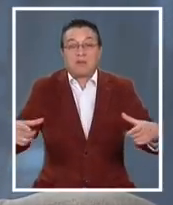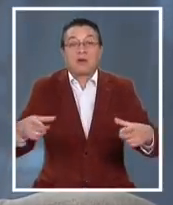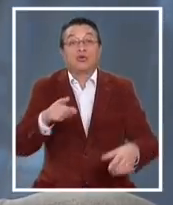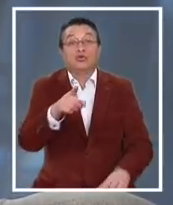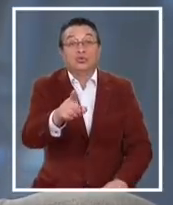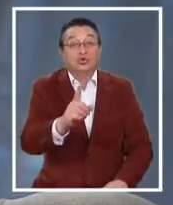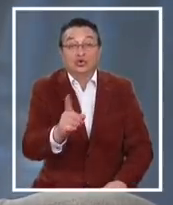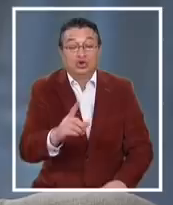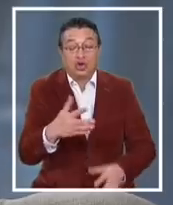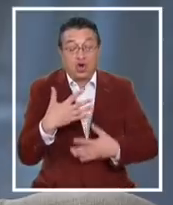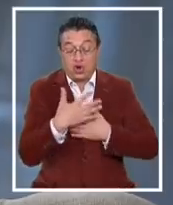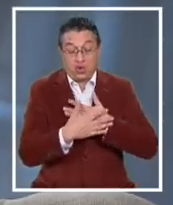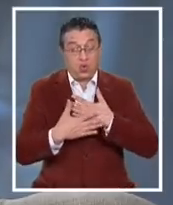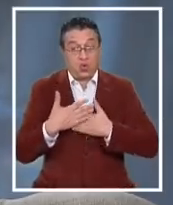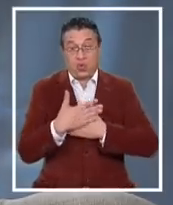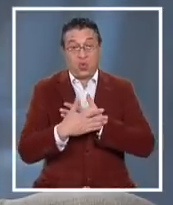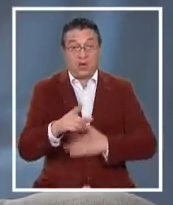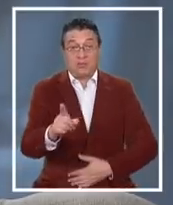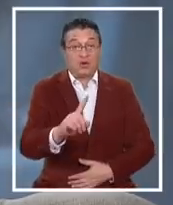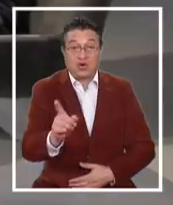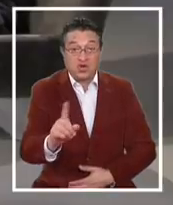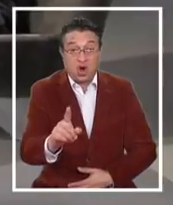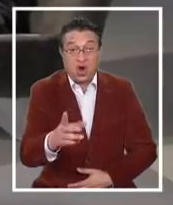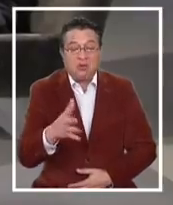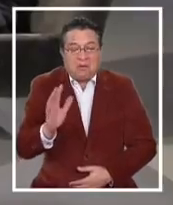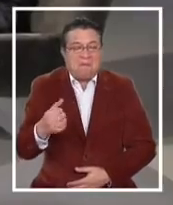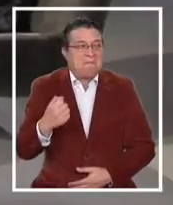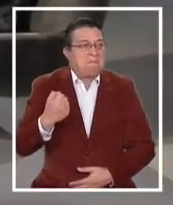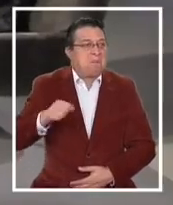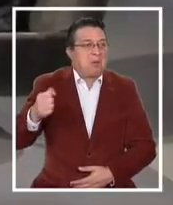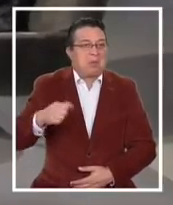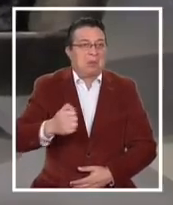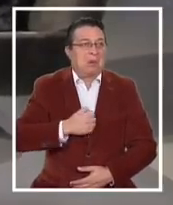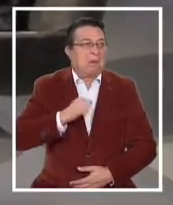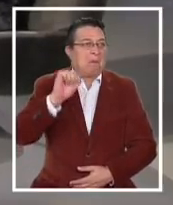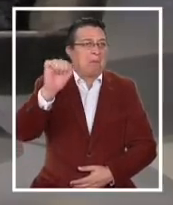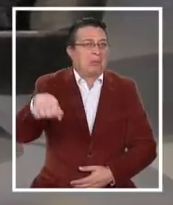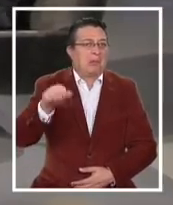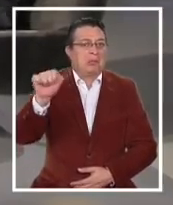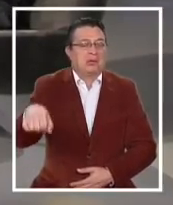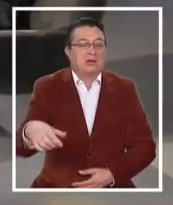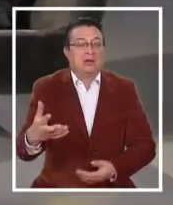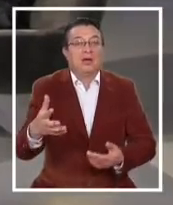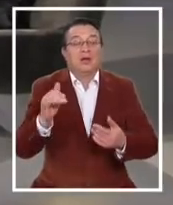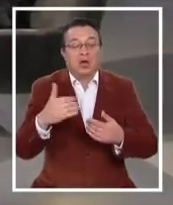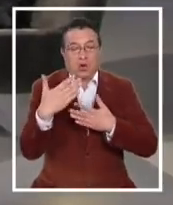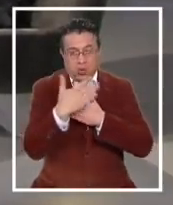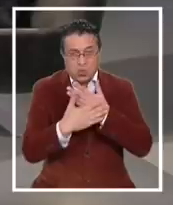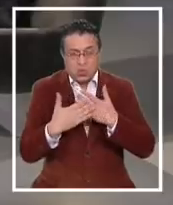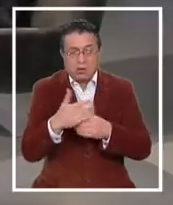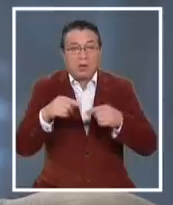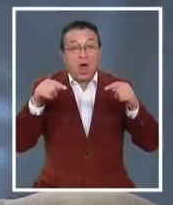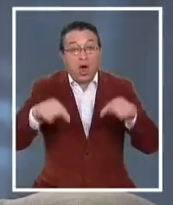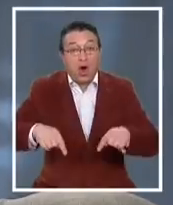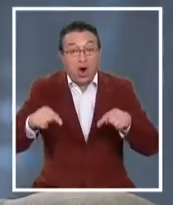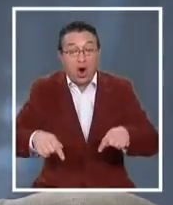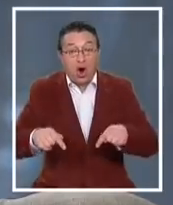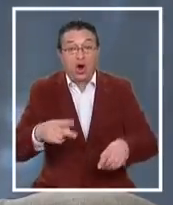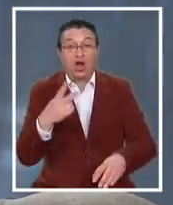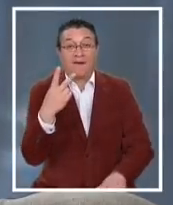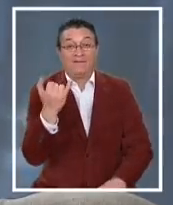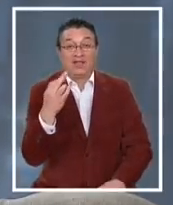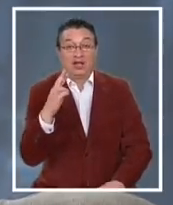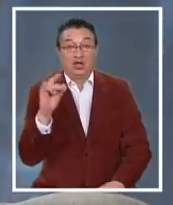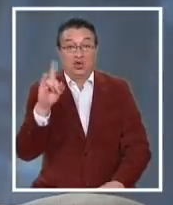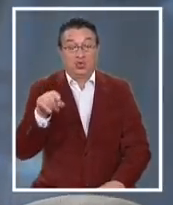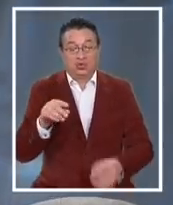quieres cuidar porque no tienes empatía con quienes están haciendo la pega, por último, cuídate, porque hoy el virus está